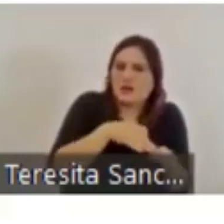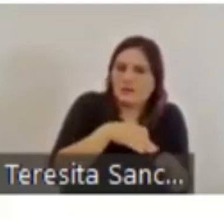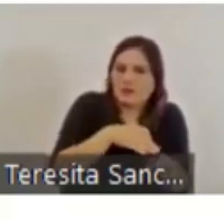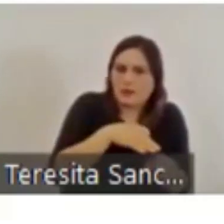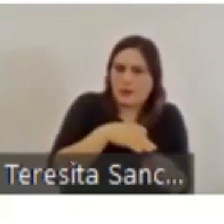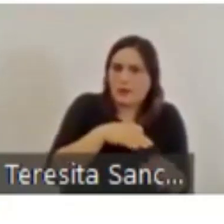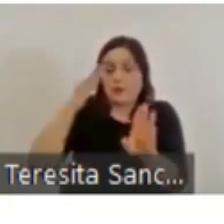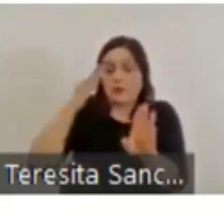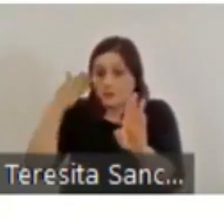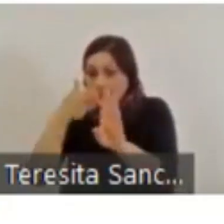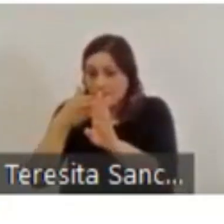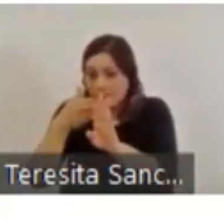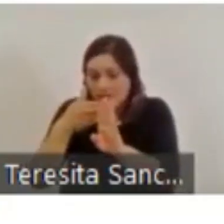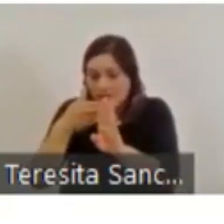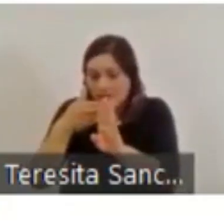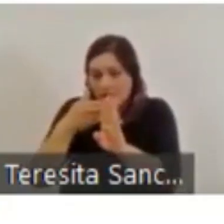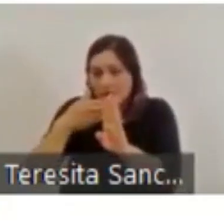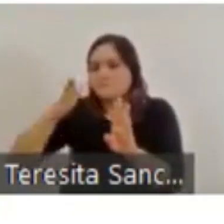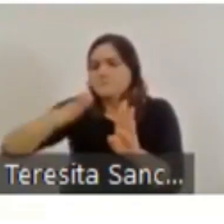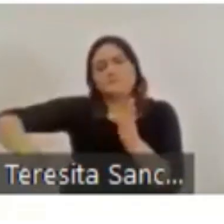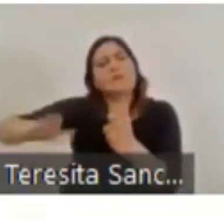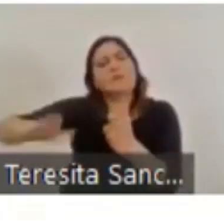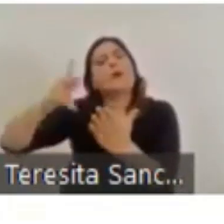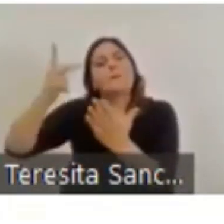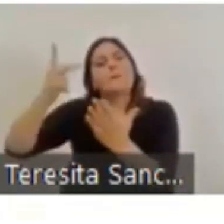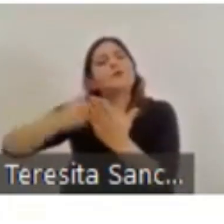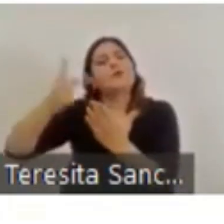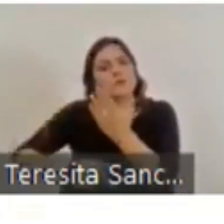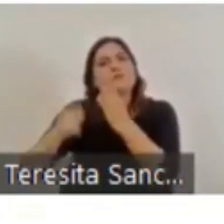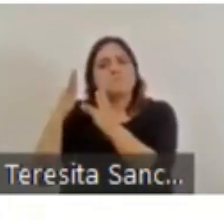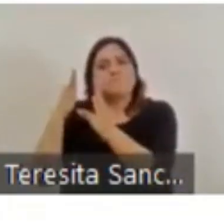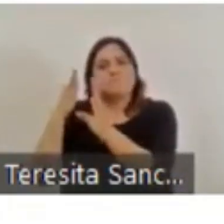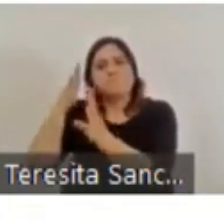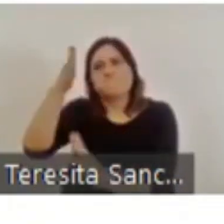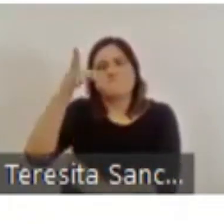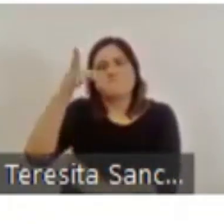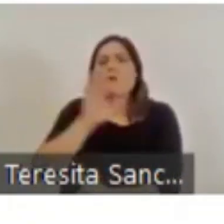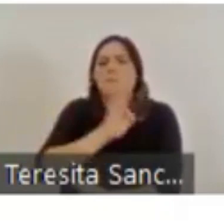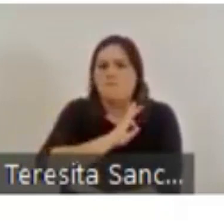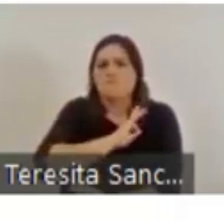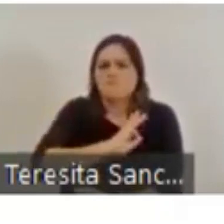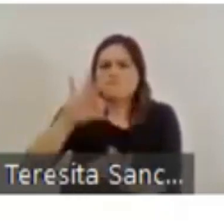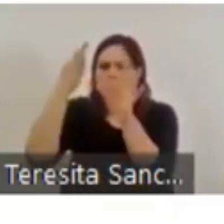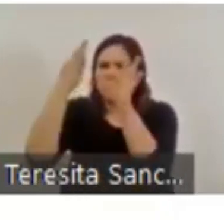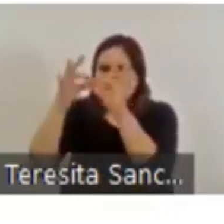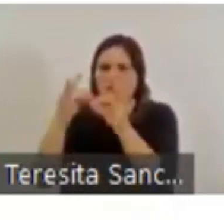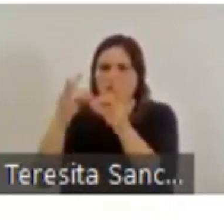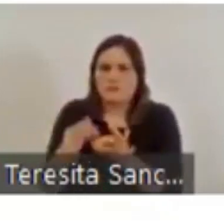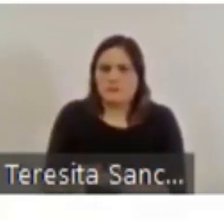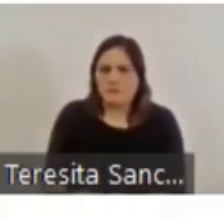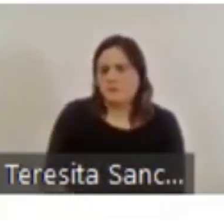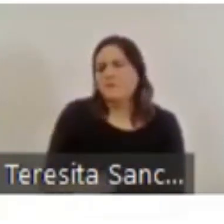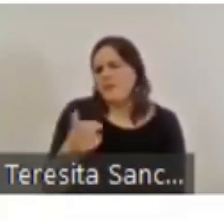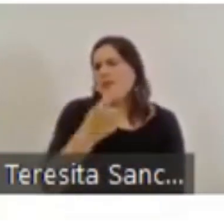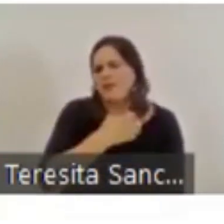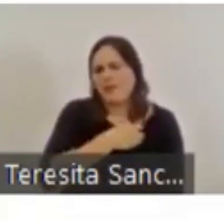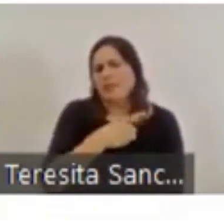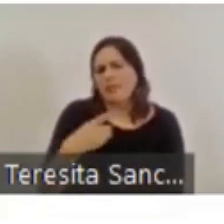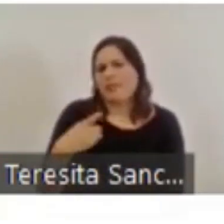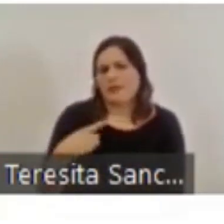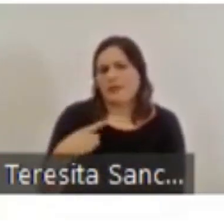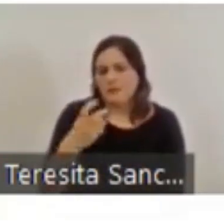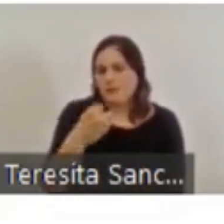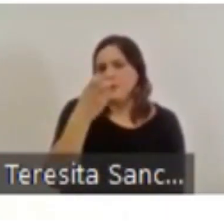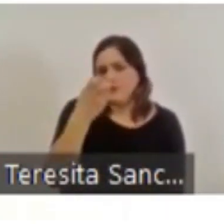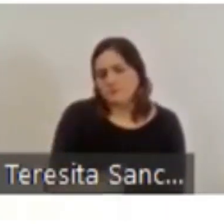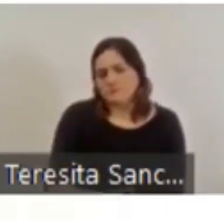sea un proyecto viable, ¿no? Que sí lo debe de ser. Y entonces pues de eso